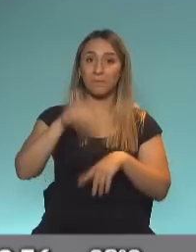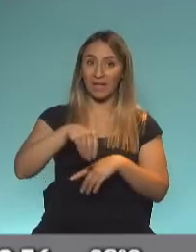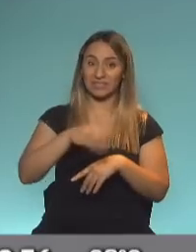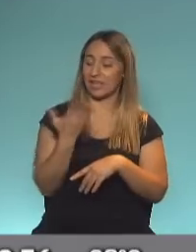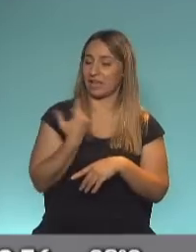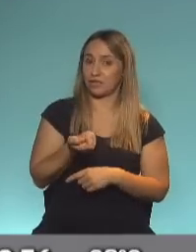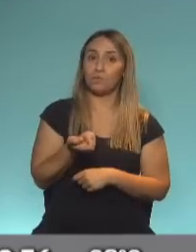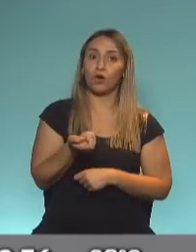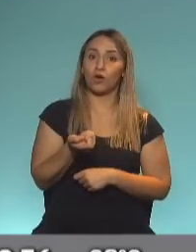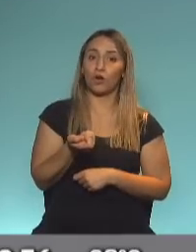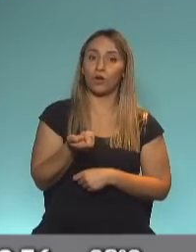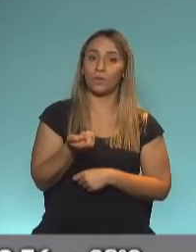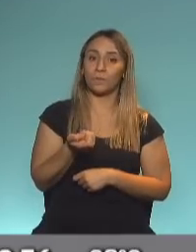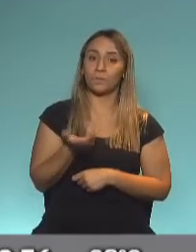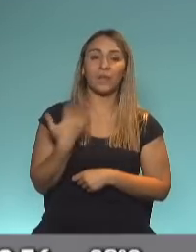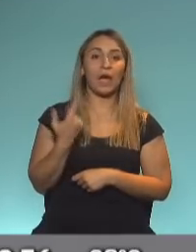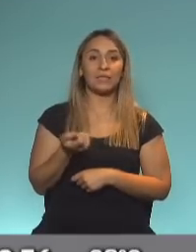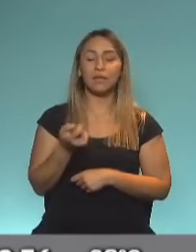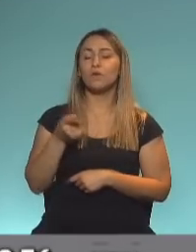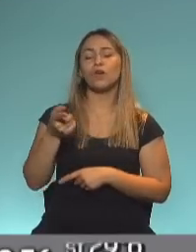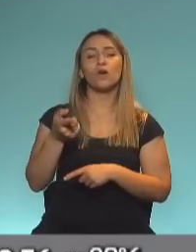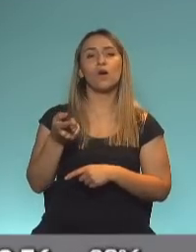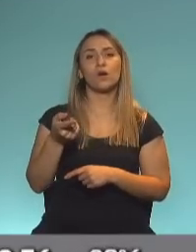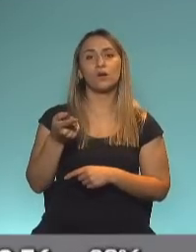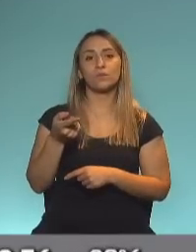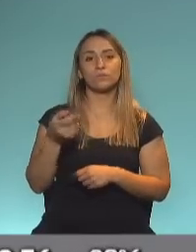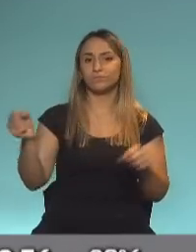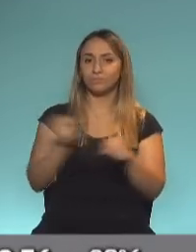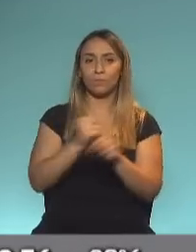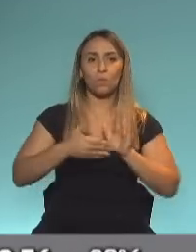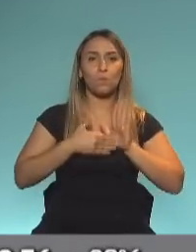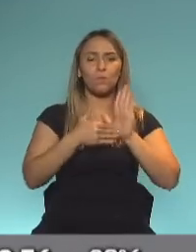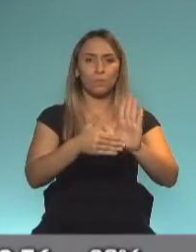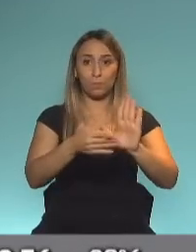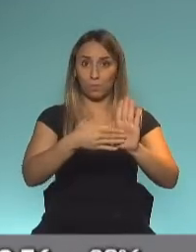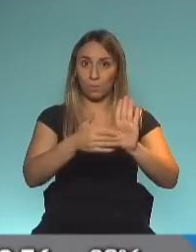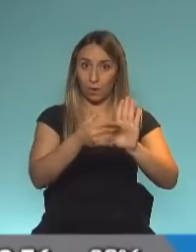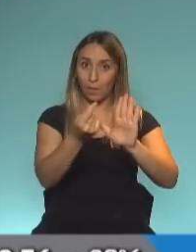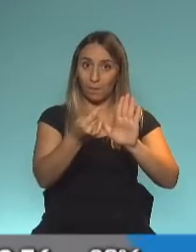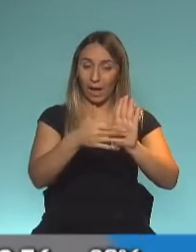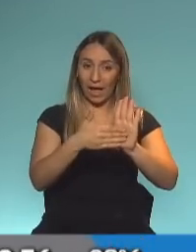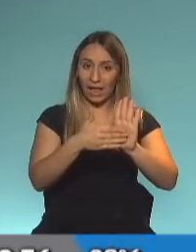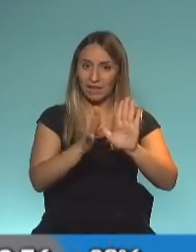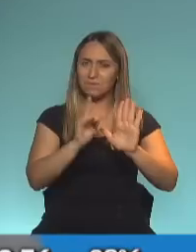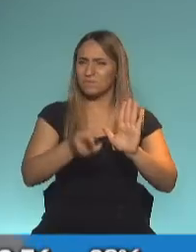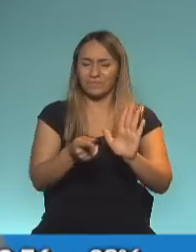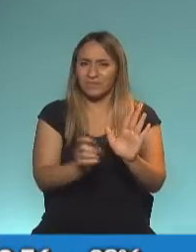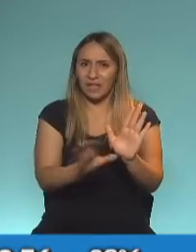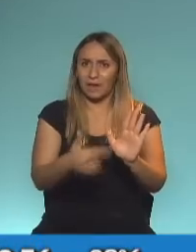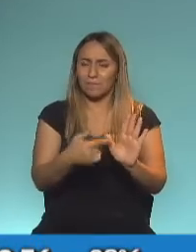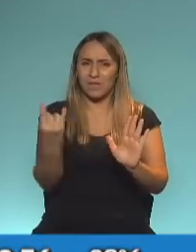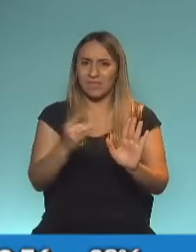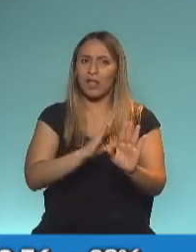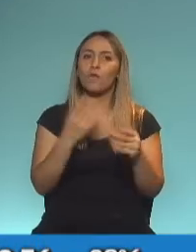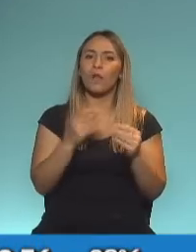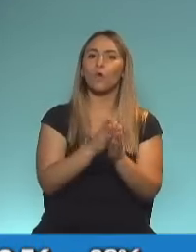pocos días fue convalidado como prueba esa verdadera aberración que es las